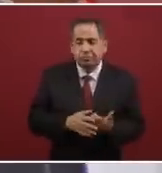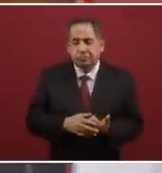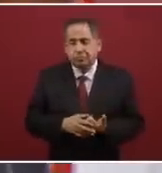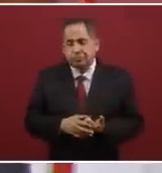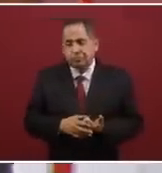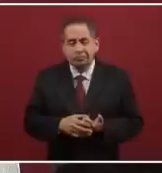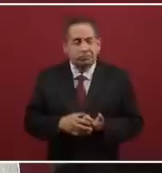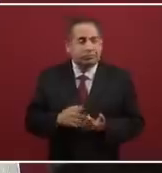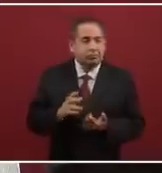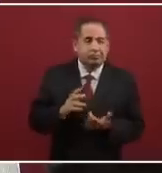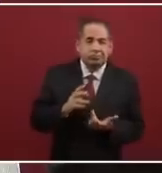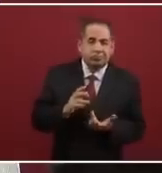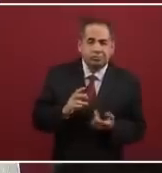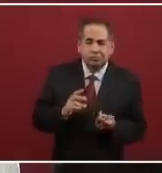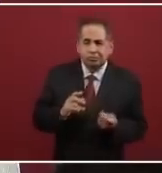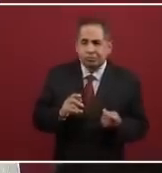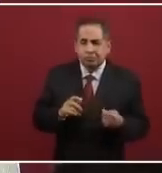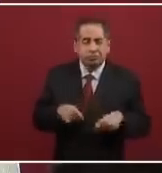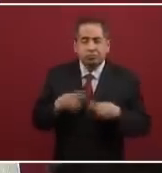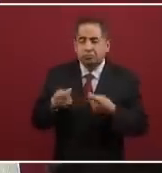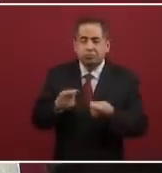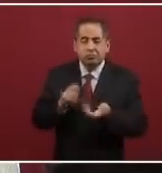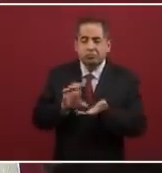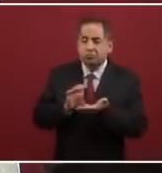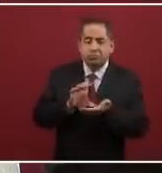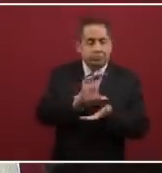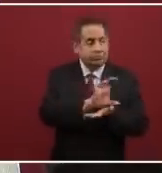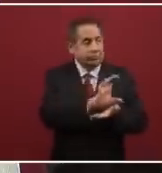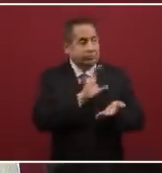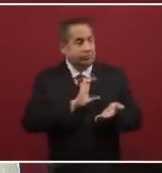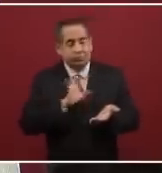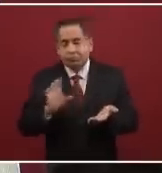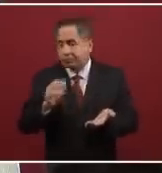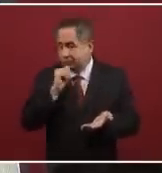no se ha dado el anticipo,